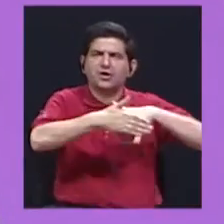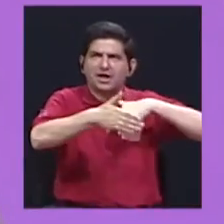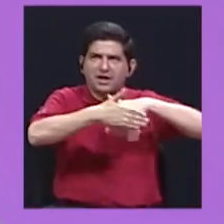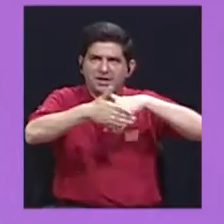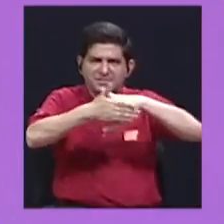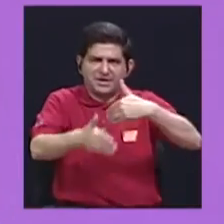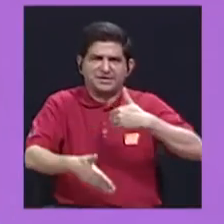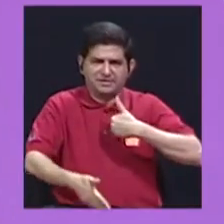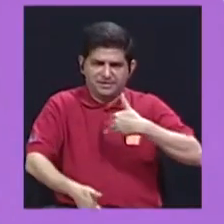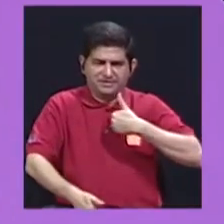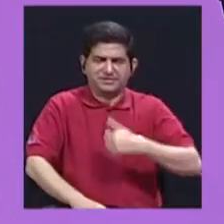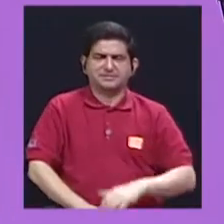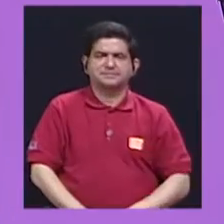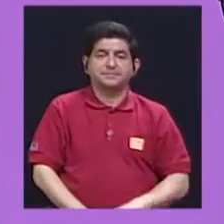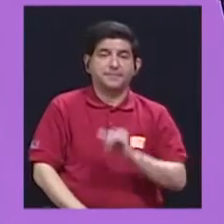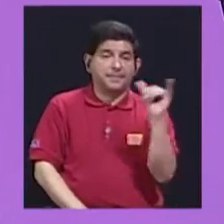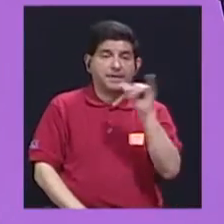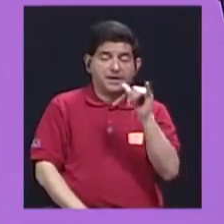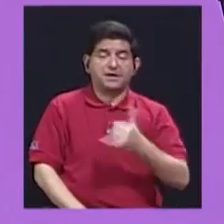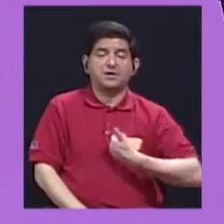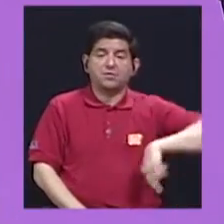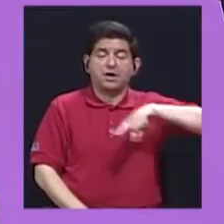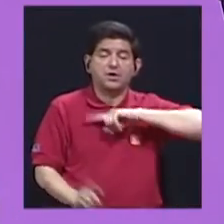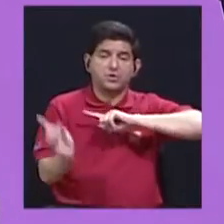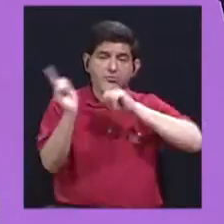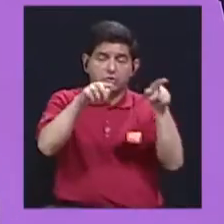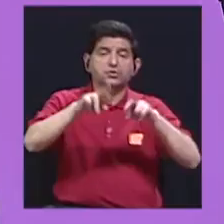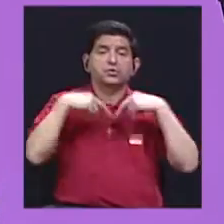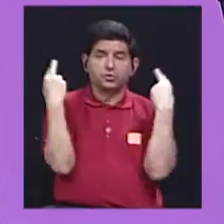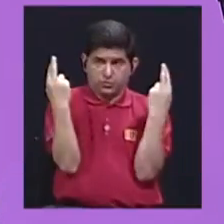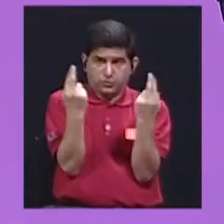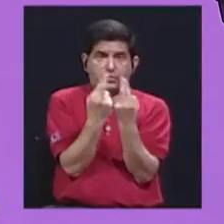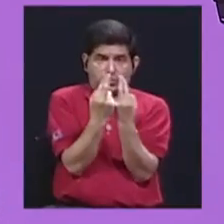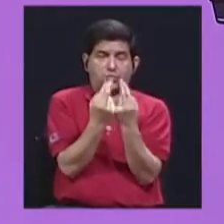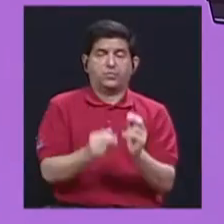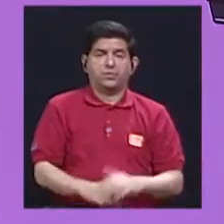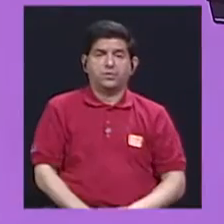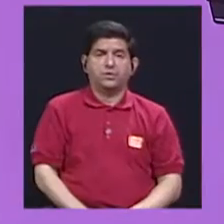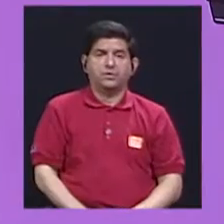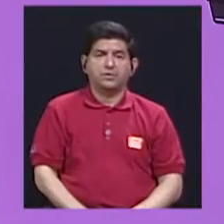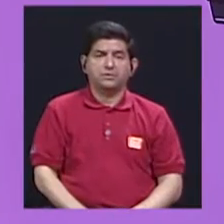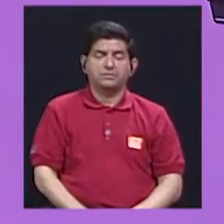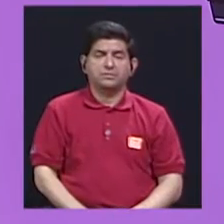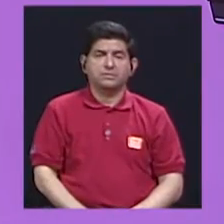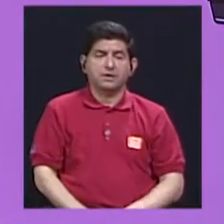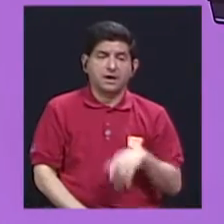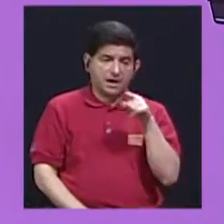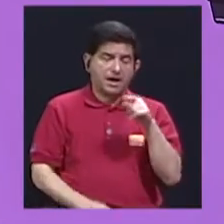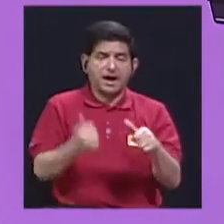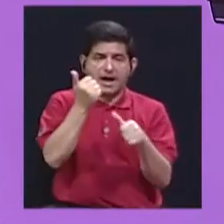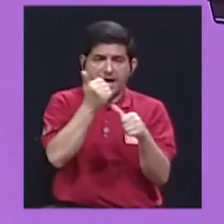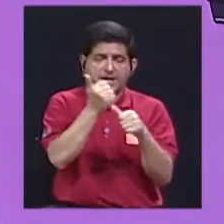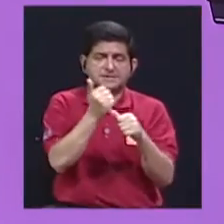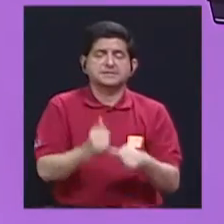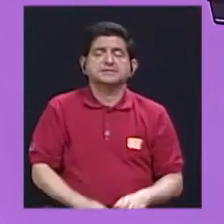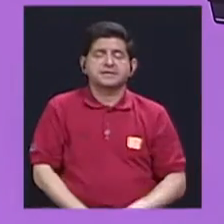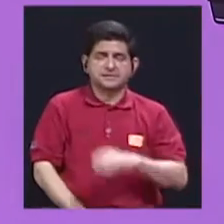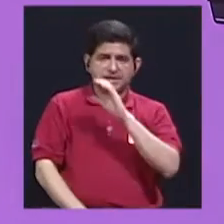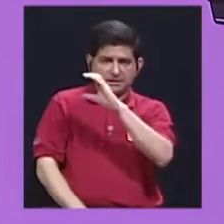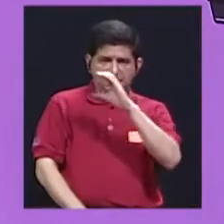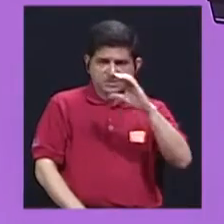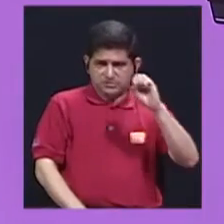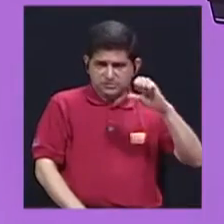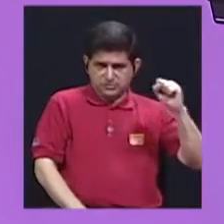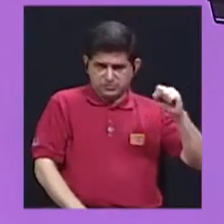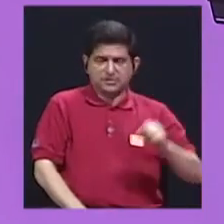que tenemos verdad también asistimos a unas reuniones con la asistente de la caja verdad